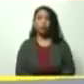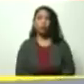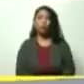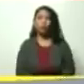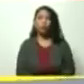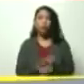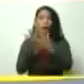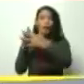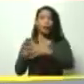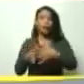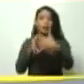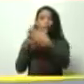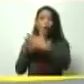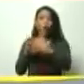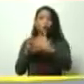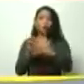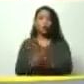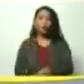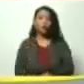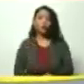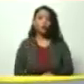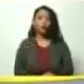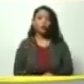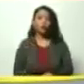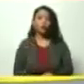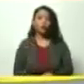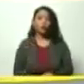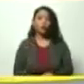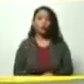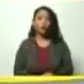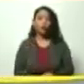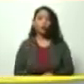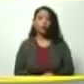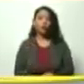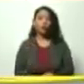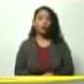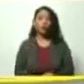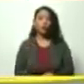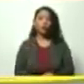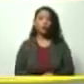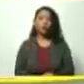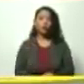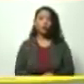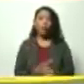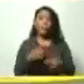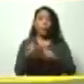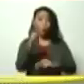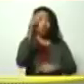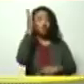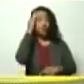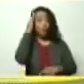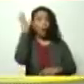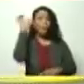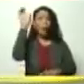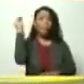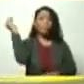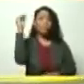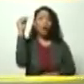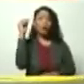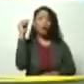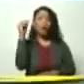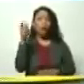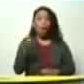United States los Estados Unidos de Norteamérica pero tú sabes que el país que más influye